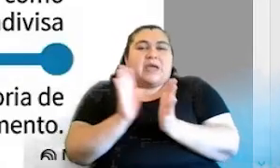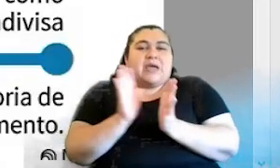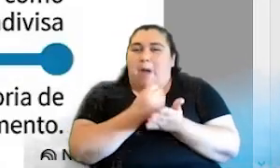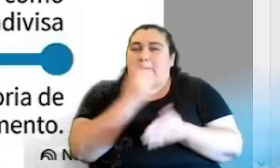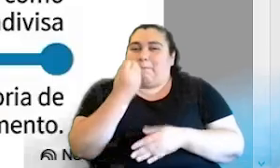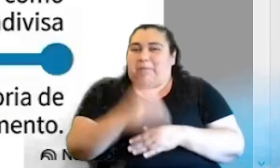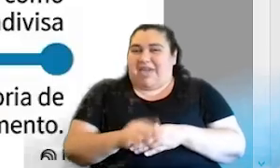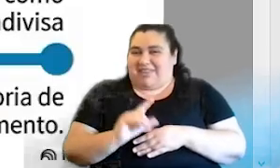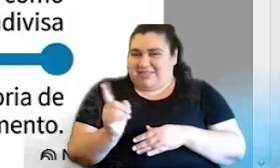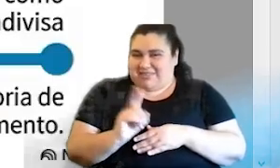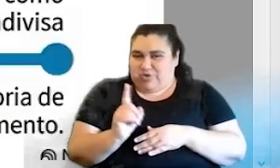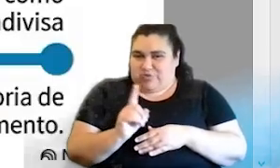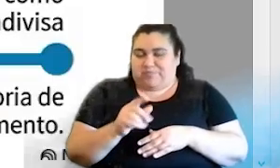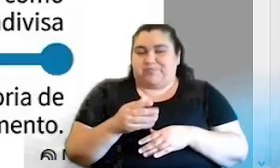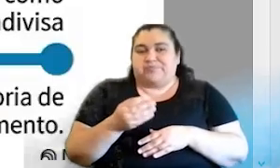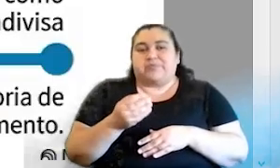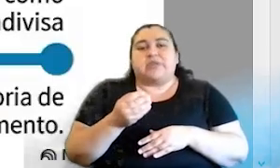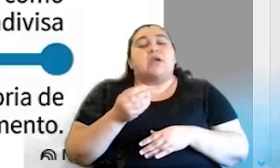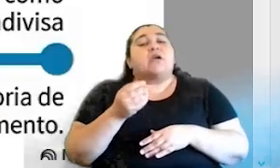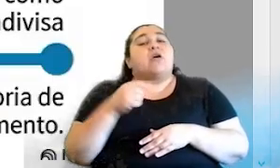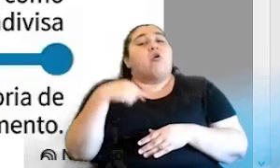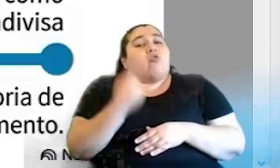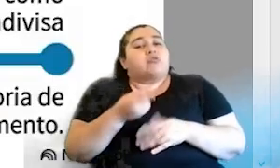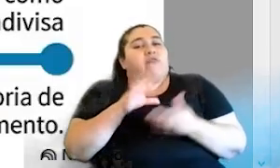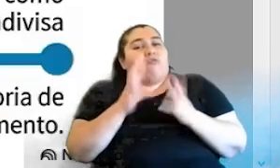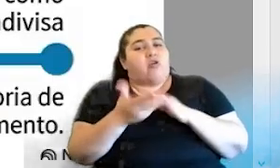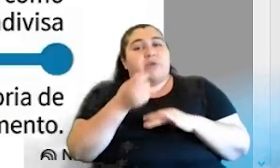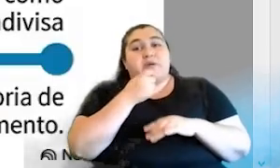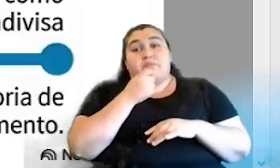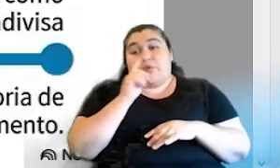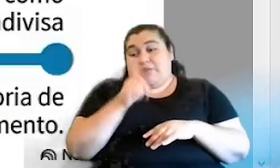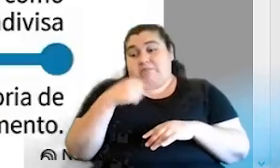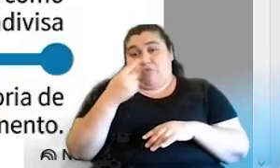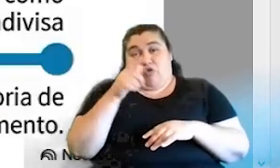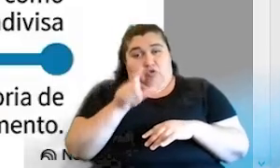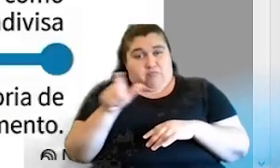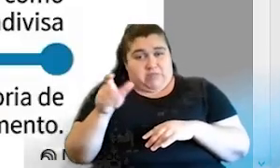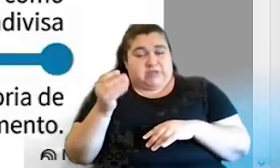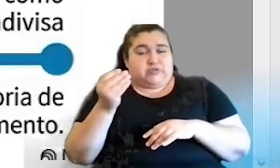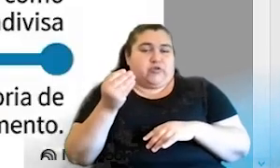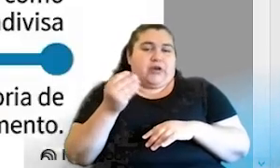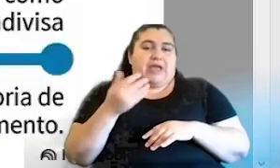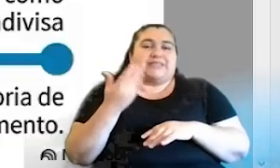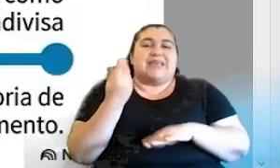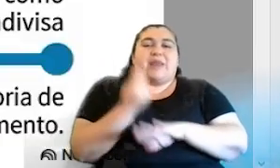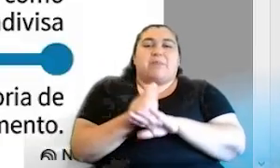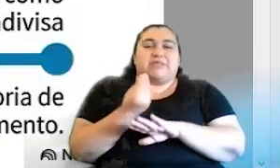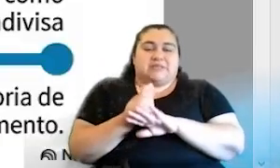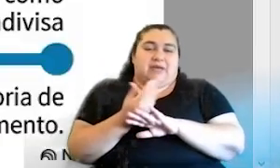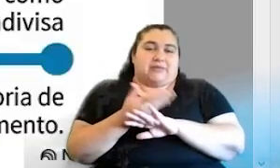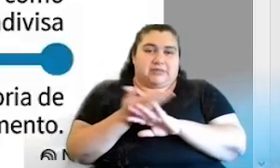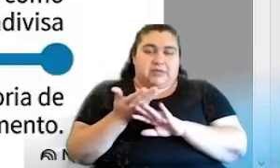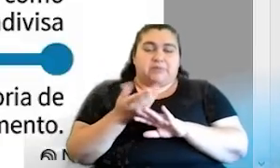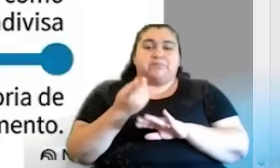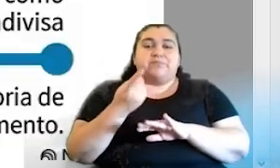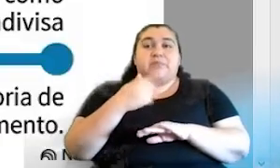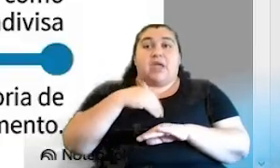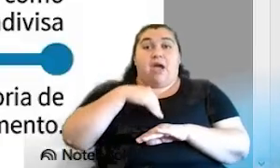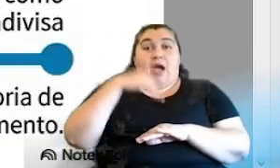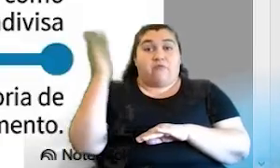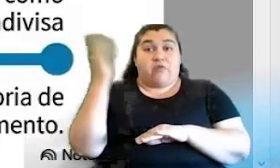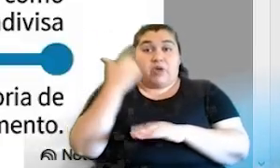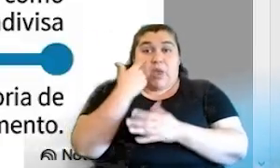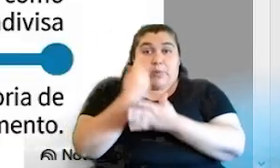misma manera va a suceder con aquellos representantes de estados extranjeros que